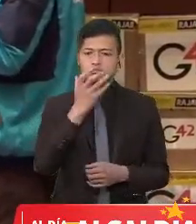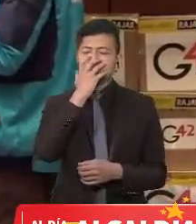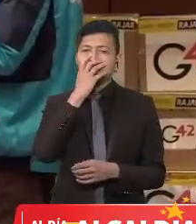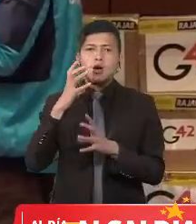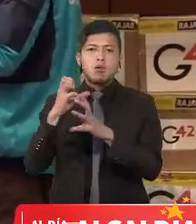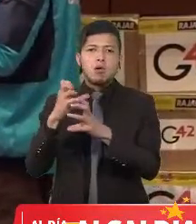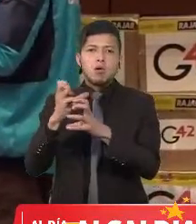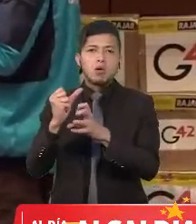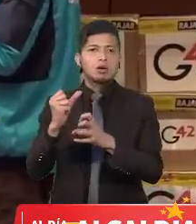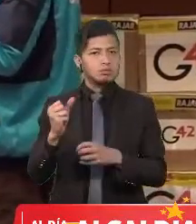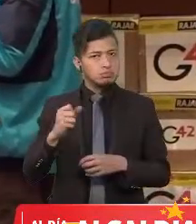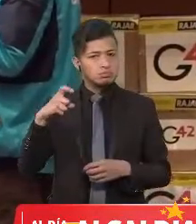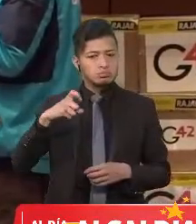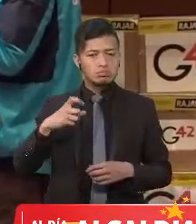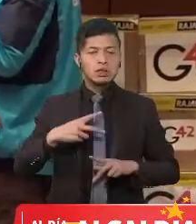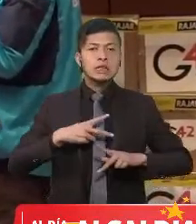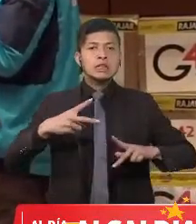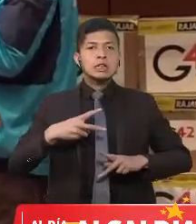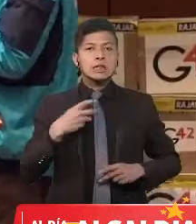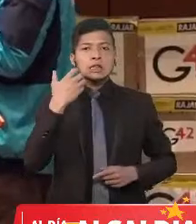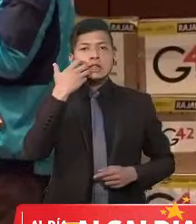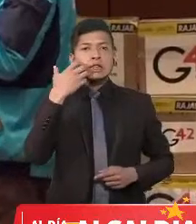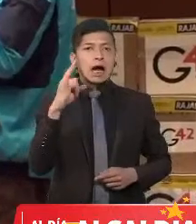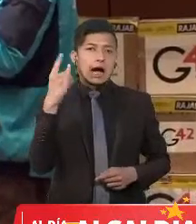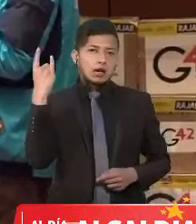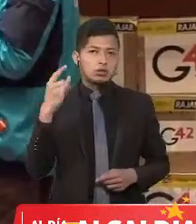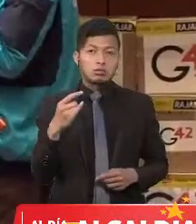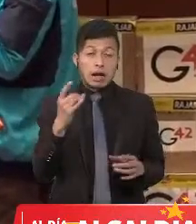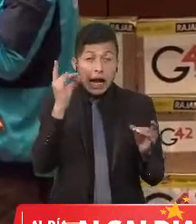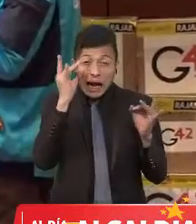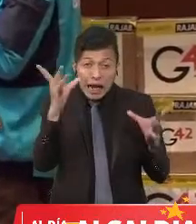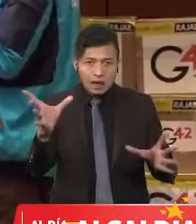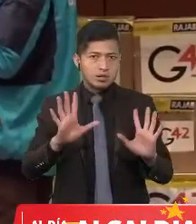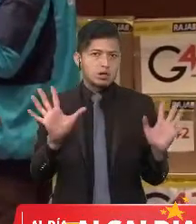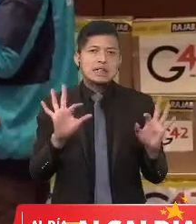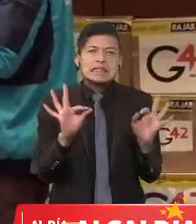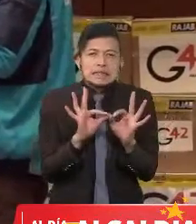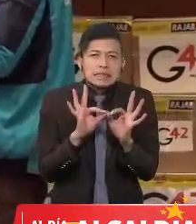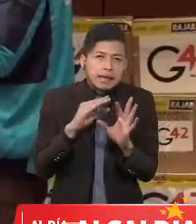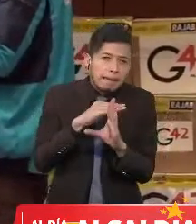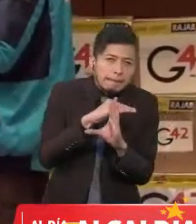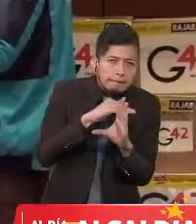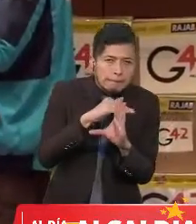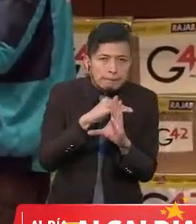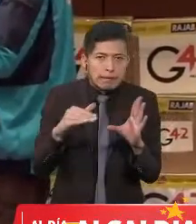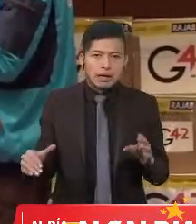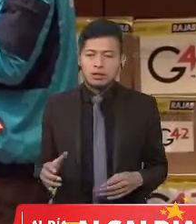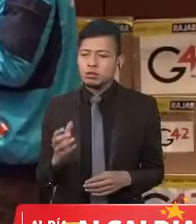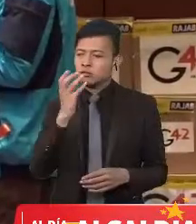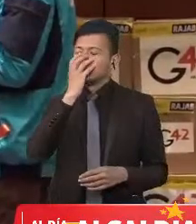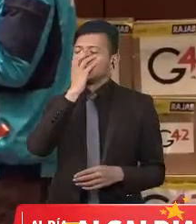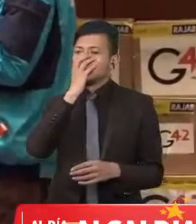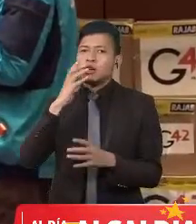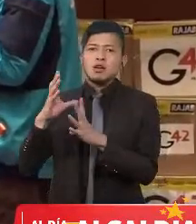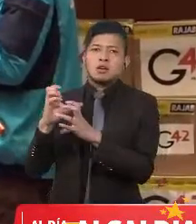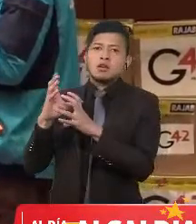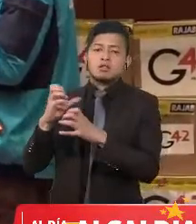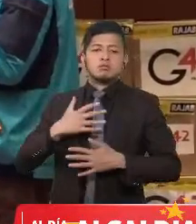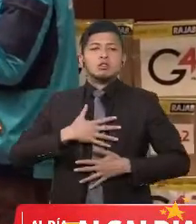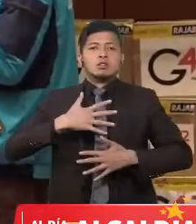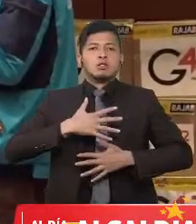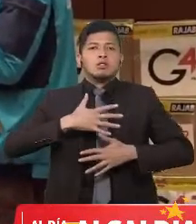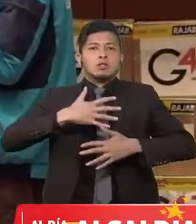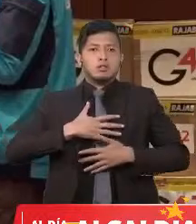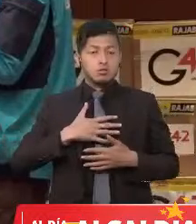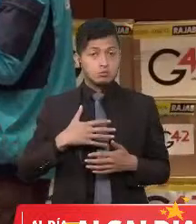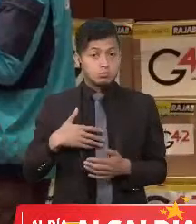alguna dificultad respiratoria, digamos, que no requieran cuidado crítico, sino más cuidado intermedio, que nos permite tanto soportar ese proceso